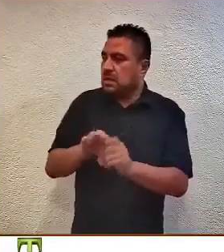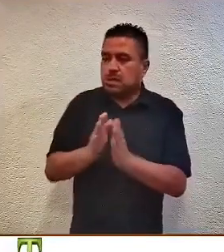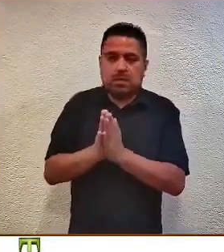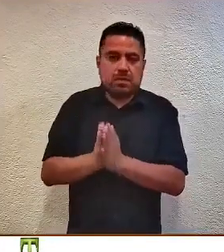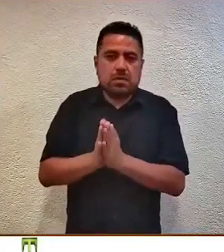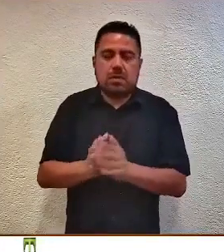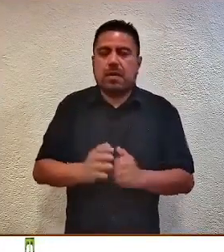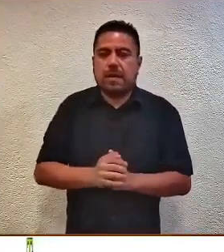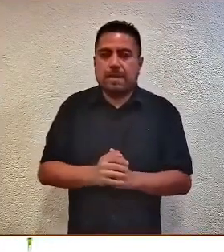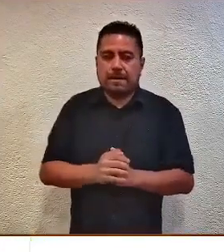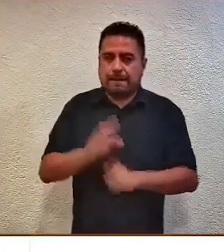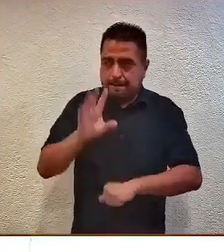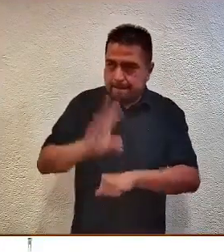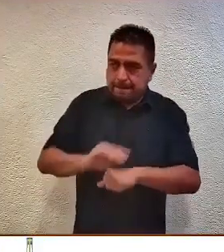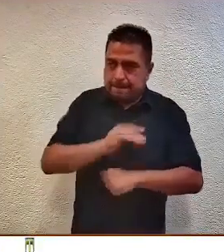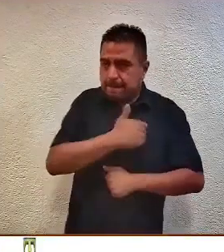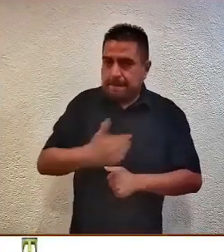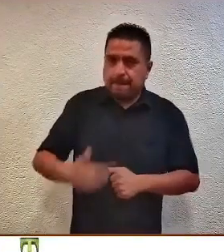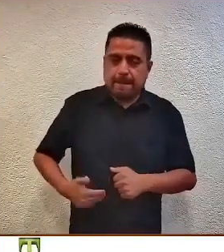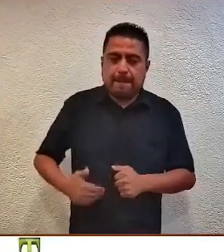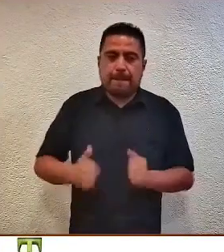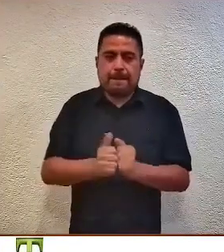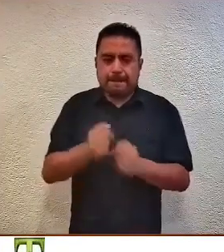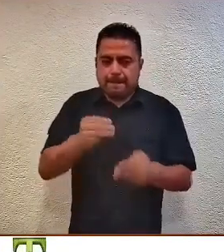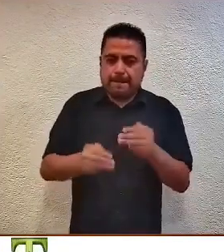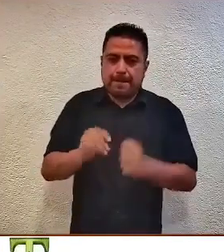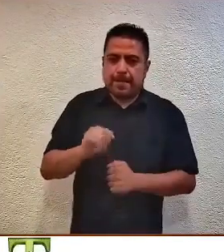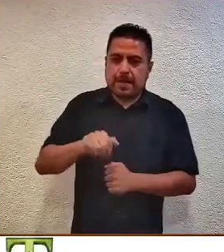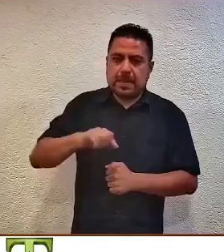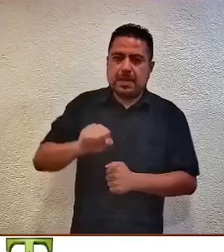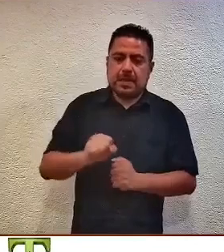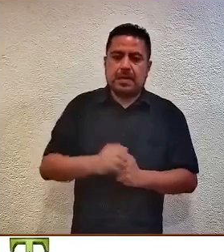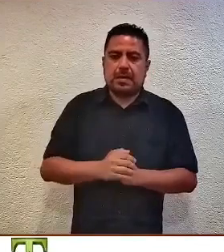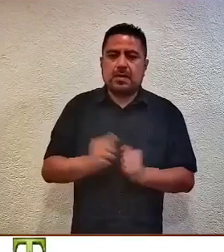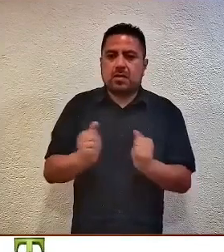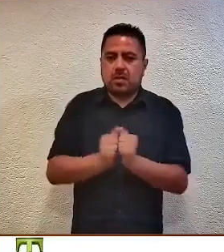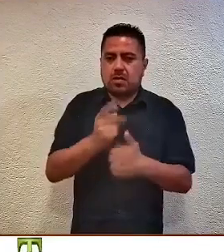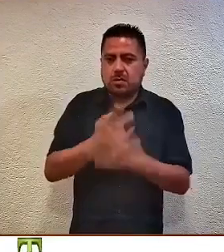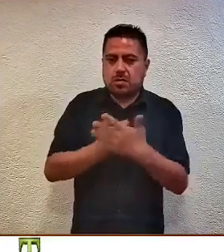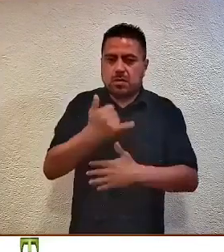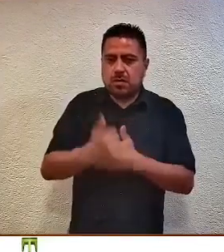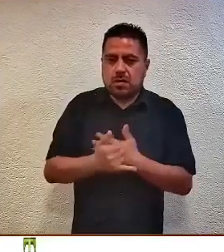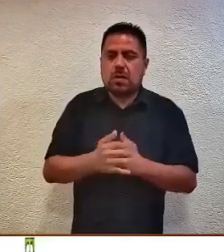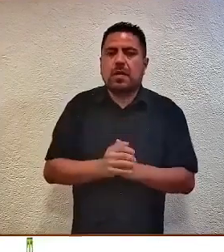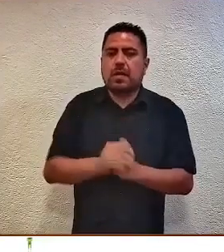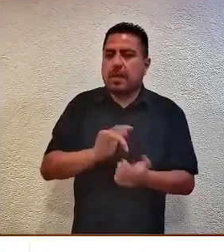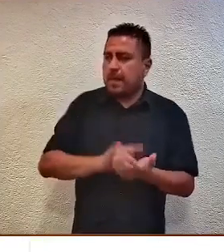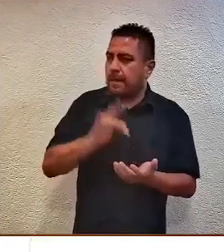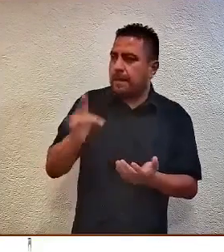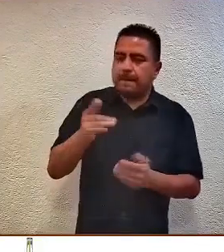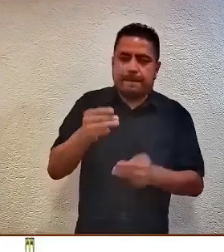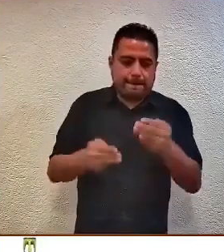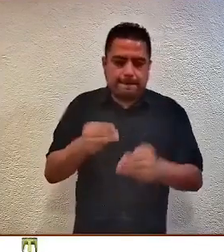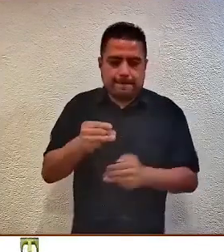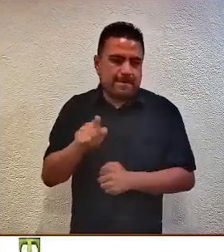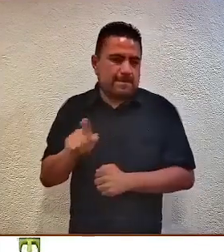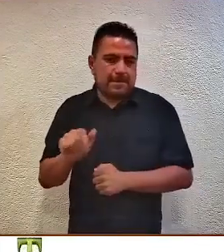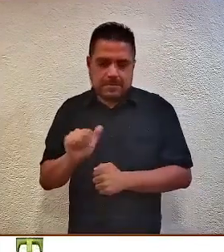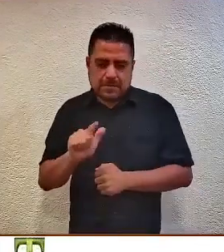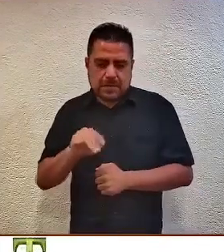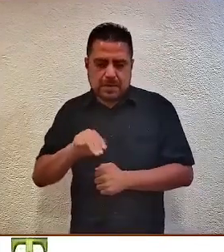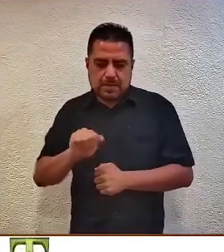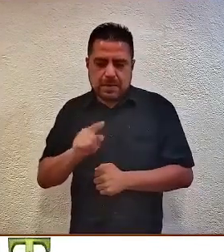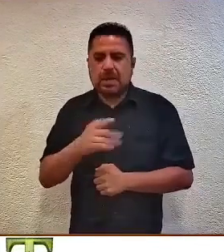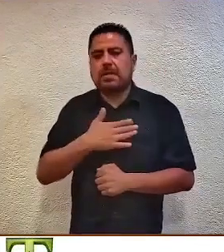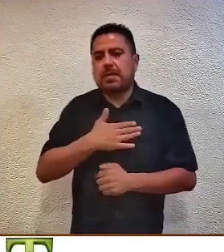favor. Con su autorización, magistrada presidenta, magistrado José Inés Betancur Salgado. Con el proyecto. Gracias, magistrado. Magistrada ponente Almadelia Eugenio Alcaraz.